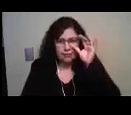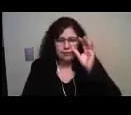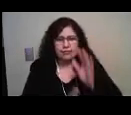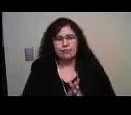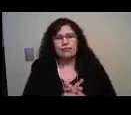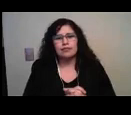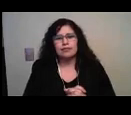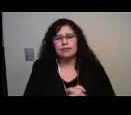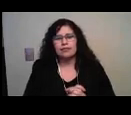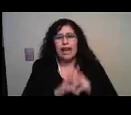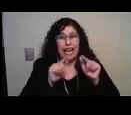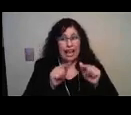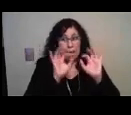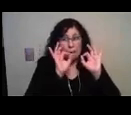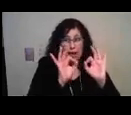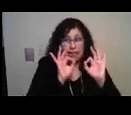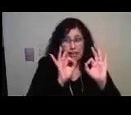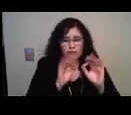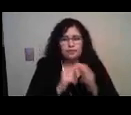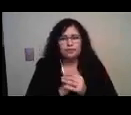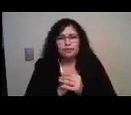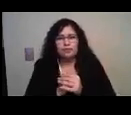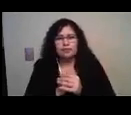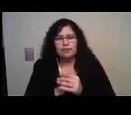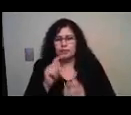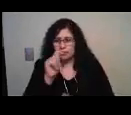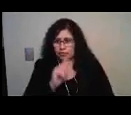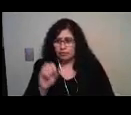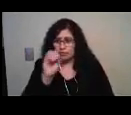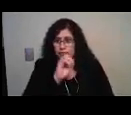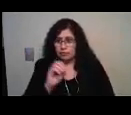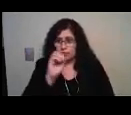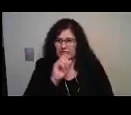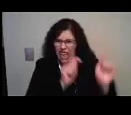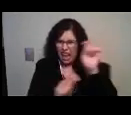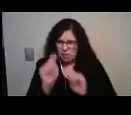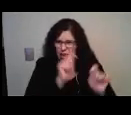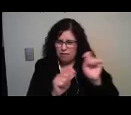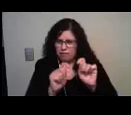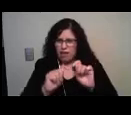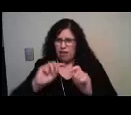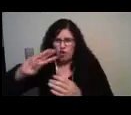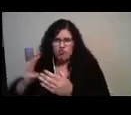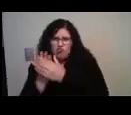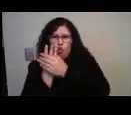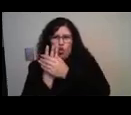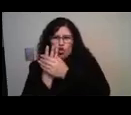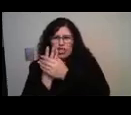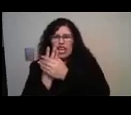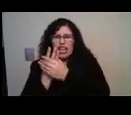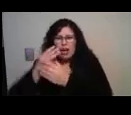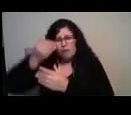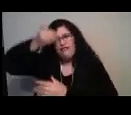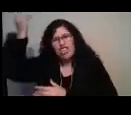Y particularmente desde la terapéutica se requiere o se recomienda un abordaje multidisciplinario, ¿ya?, para el proceso